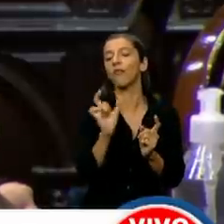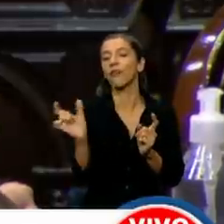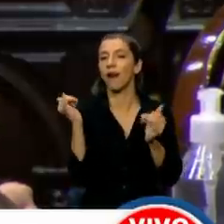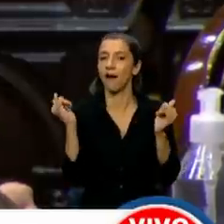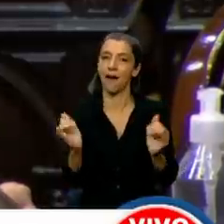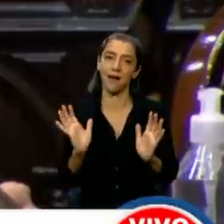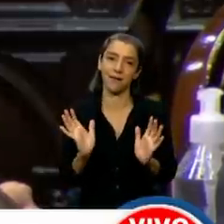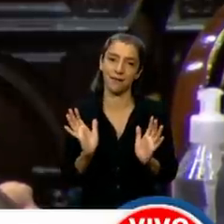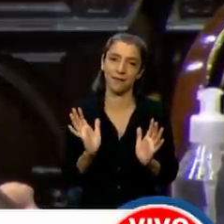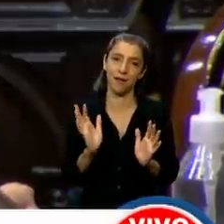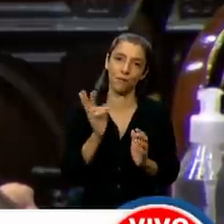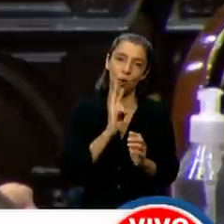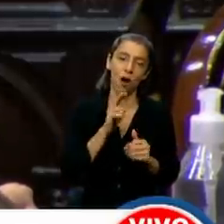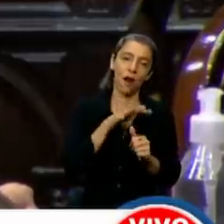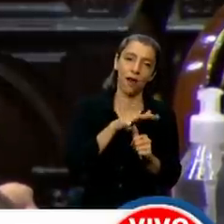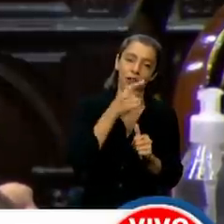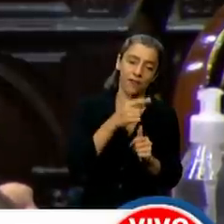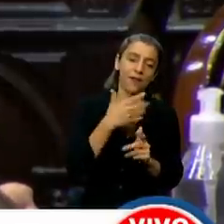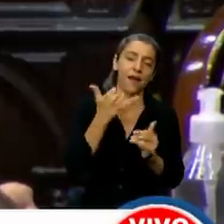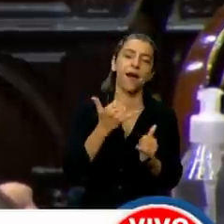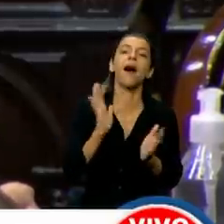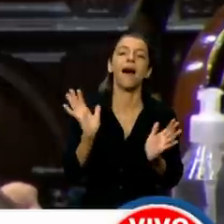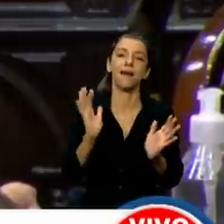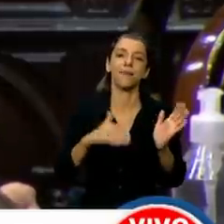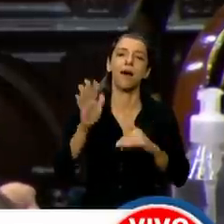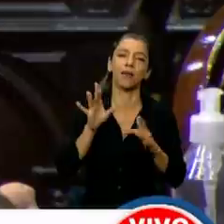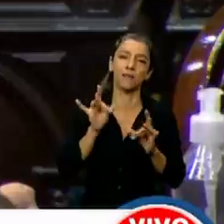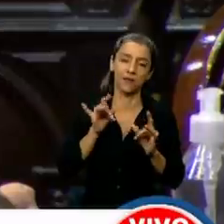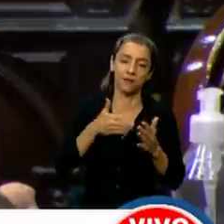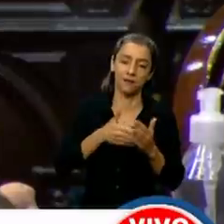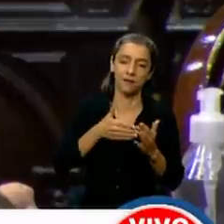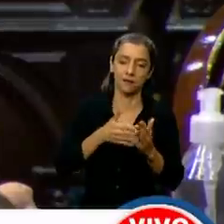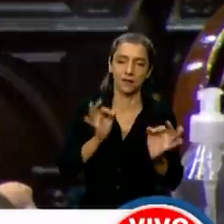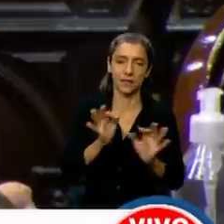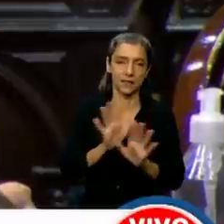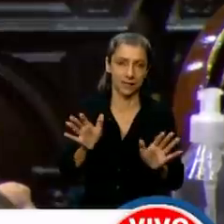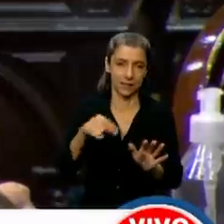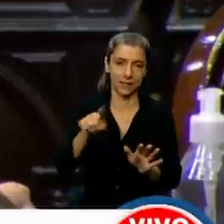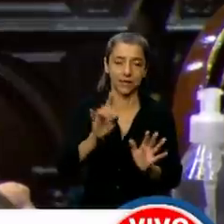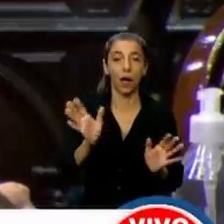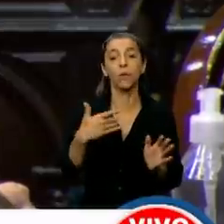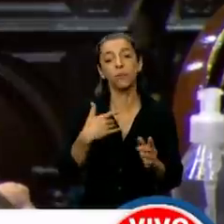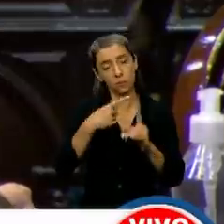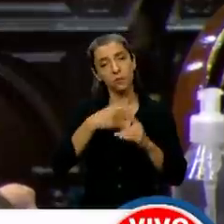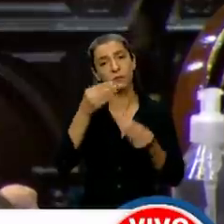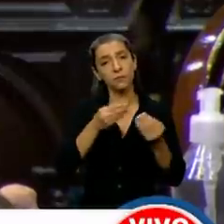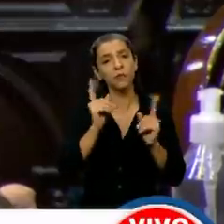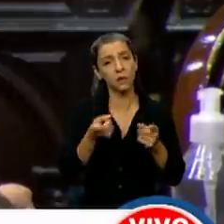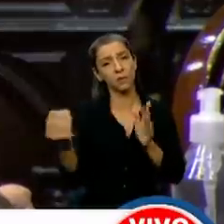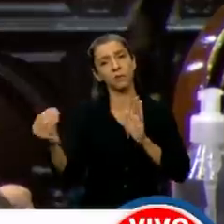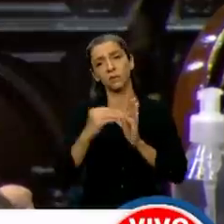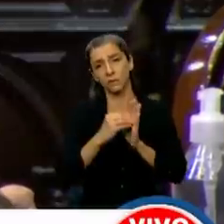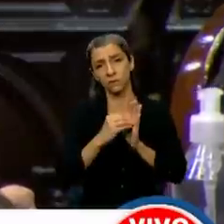conseguir empleo porque tenemos tareas de cuidado que son invisibilizadas y que seguimos cargando bueno en el presupuesto también se considera eso para